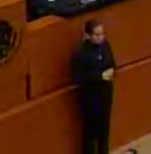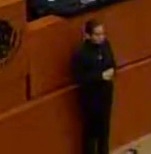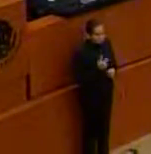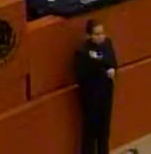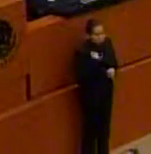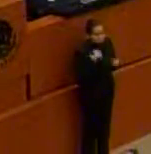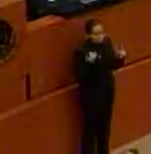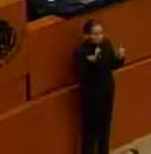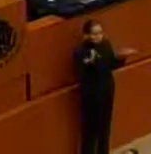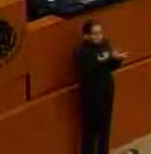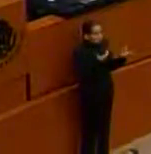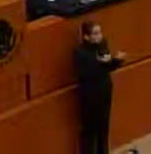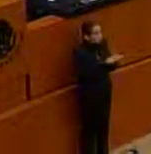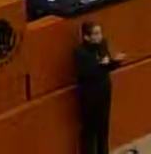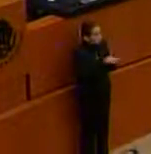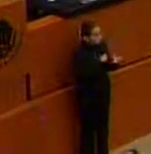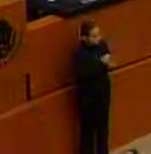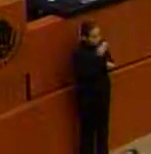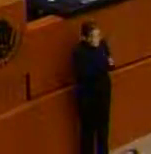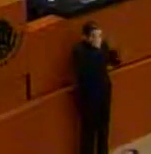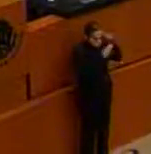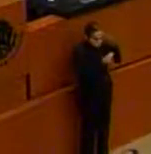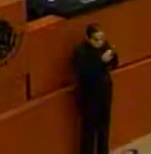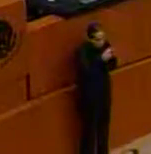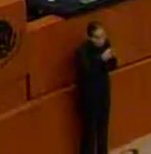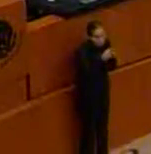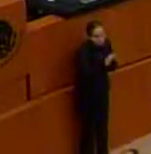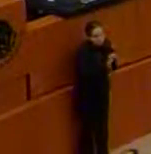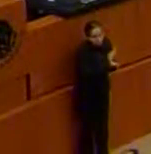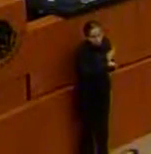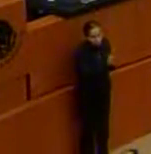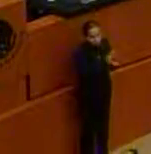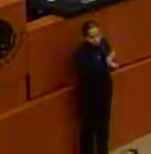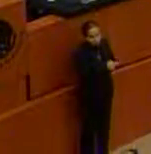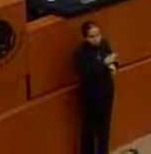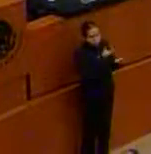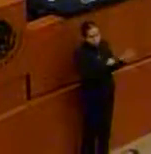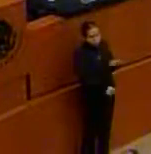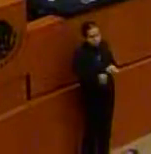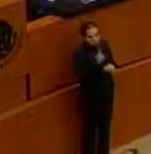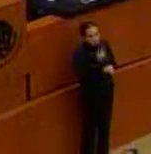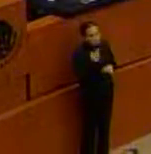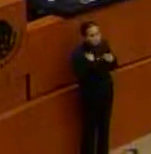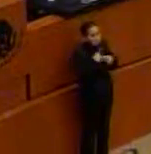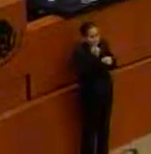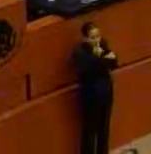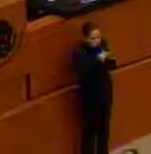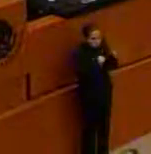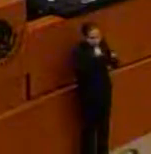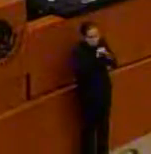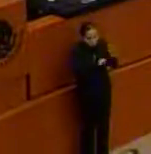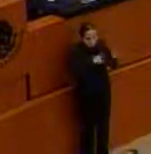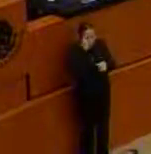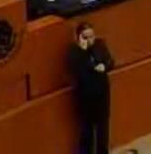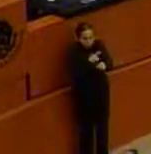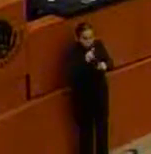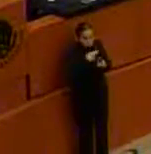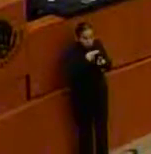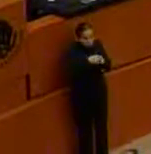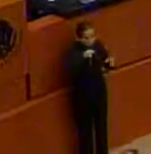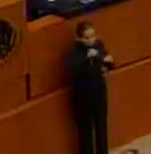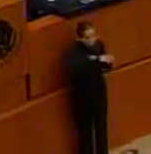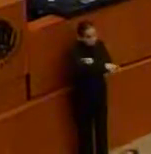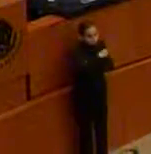hacer gradualmente, eliminando del sistema de beneficiarios a unos 700.000 iraníes por mes, hasta